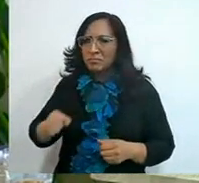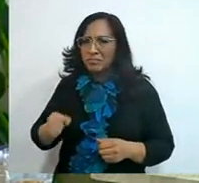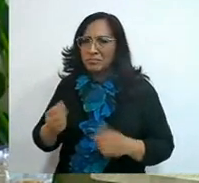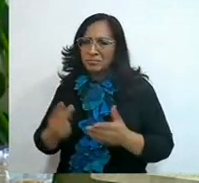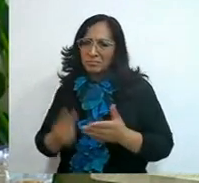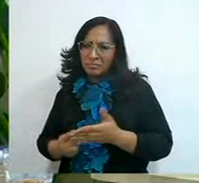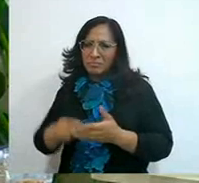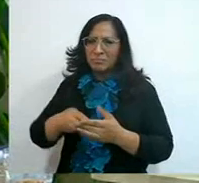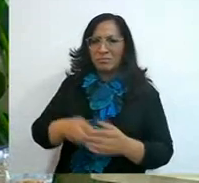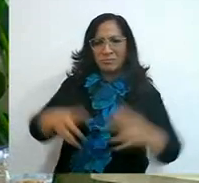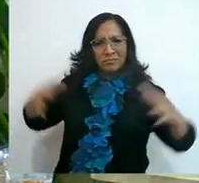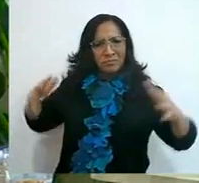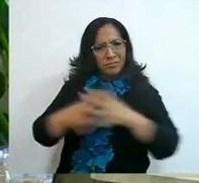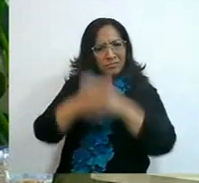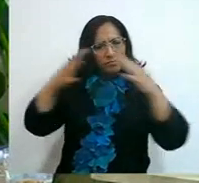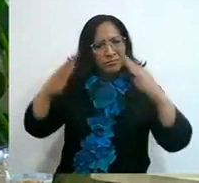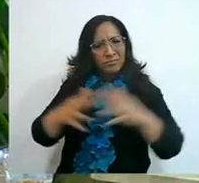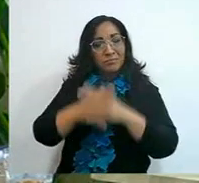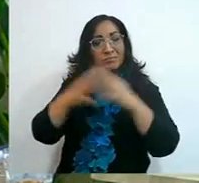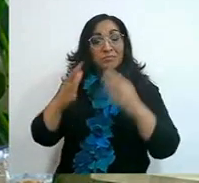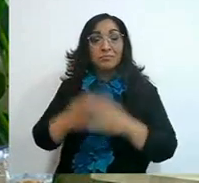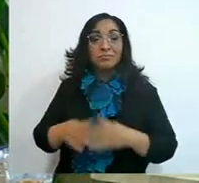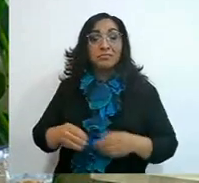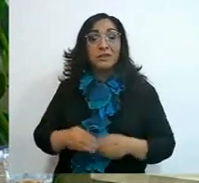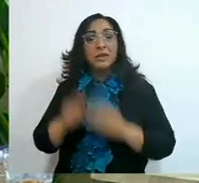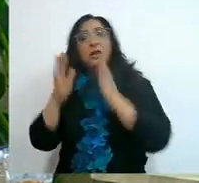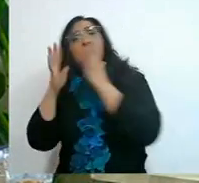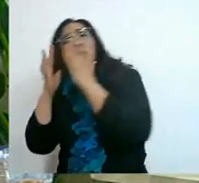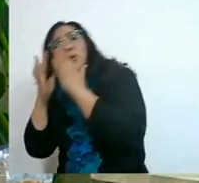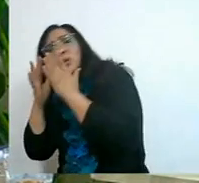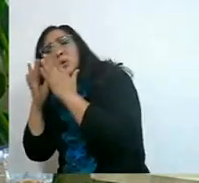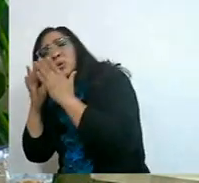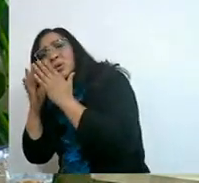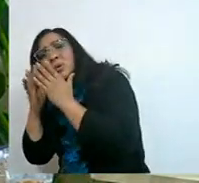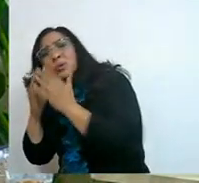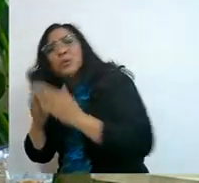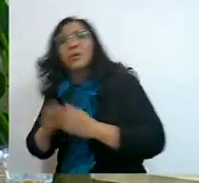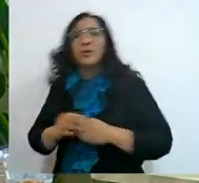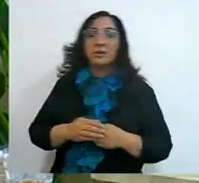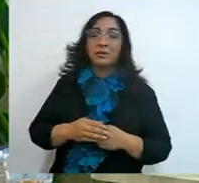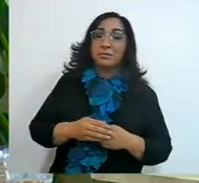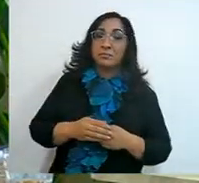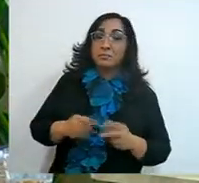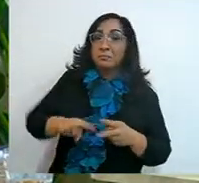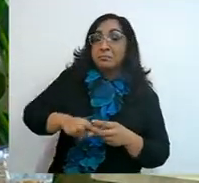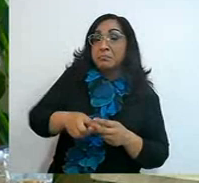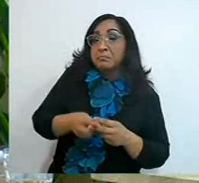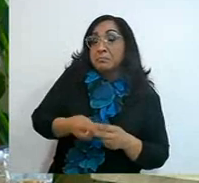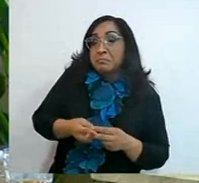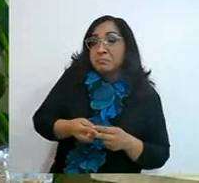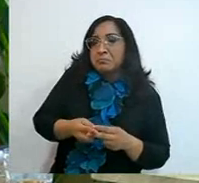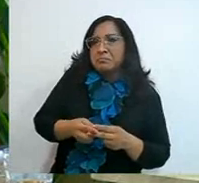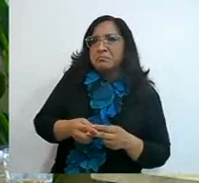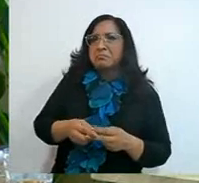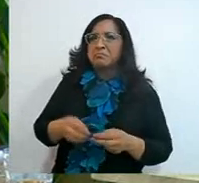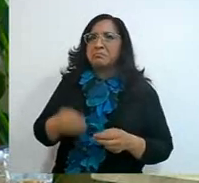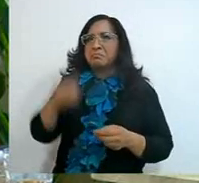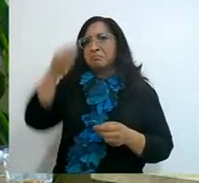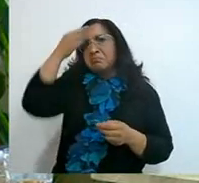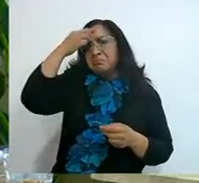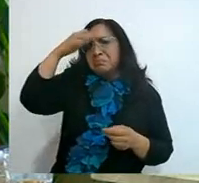contiendas. Y empezamos. ¿Cómo levanta una contienda? Un rumor. Un rumor. Empieza, no, yo creo, a mí me